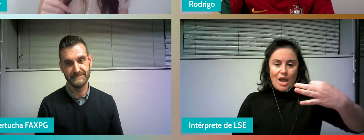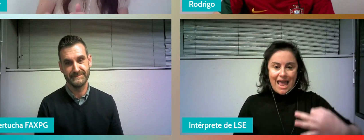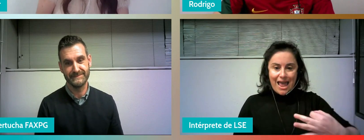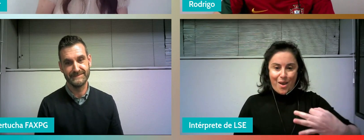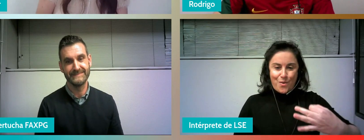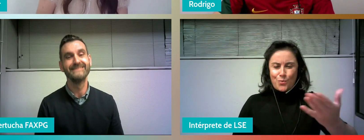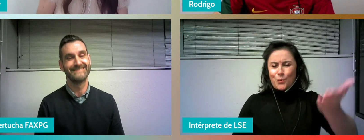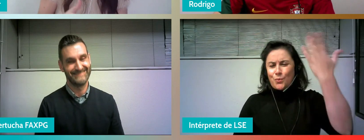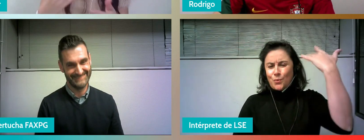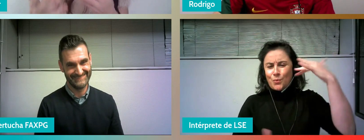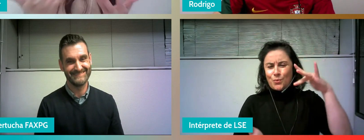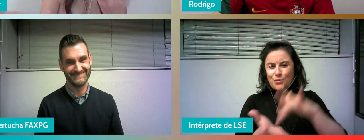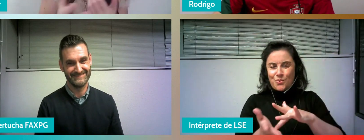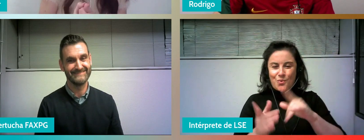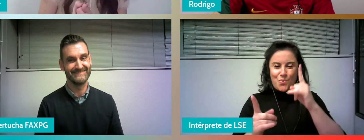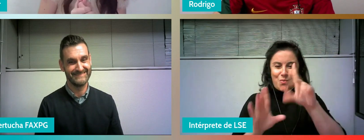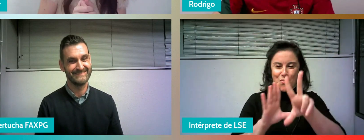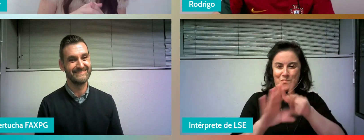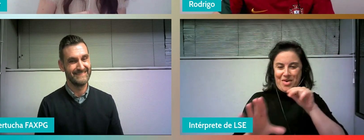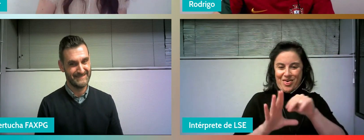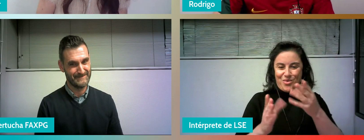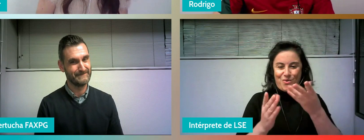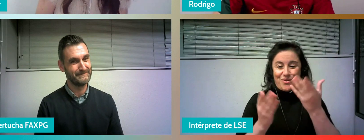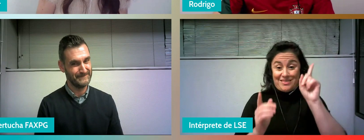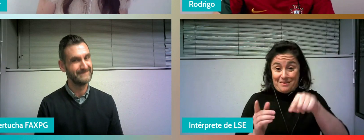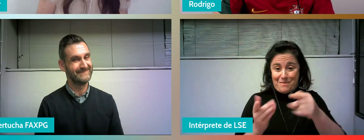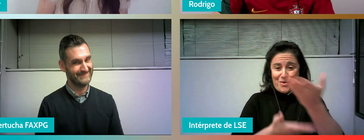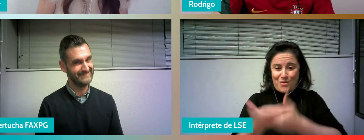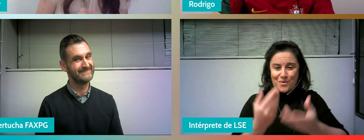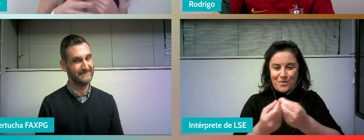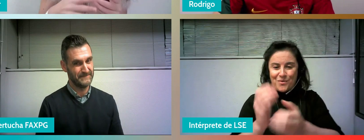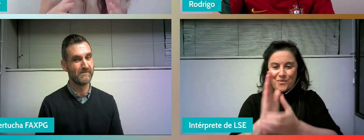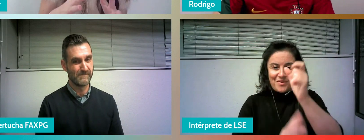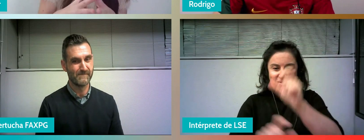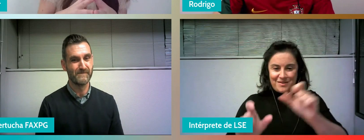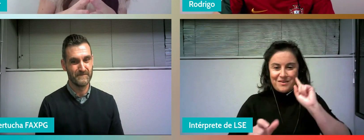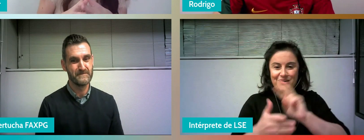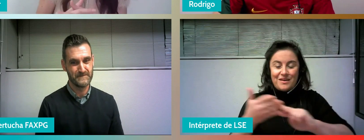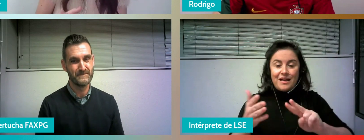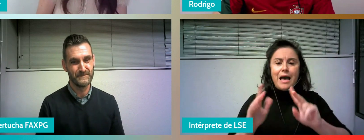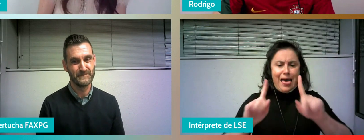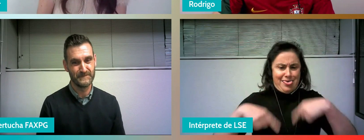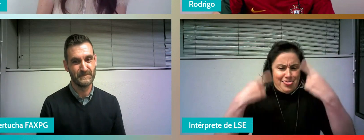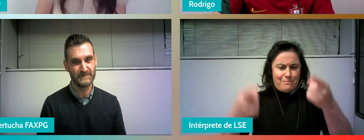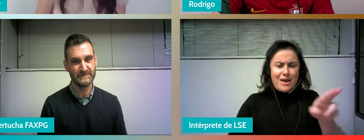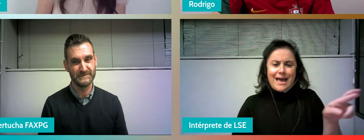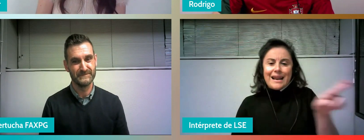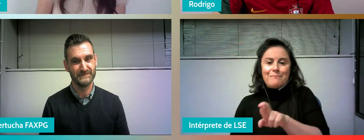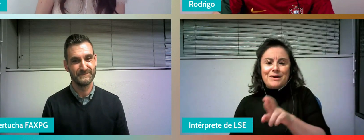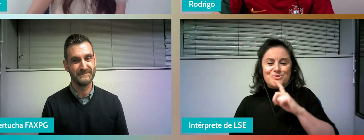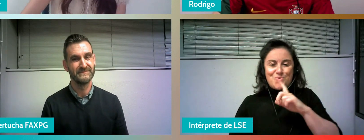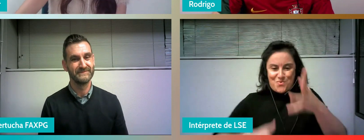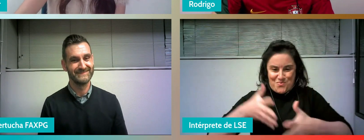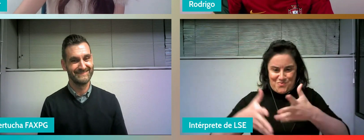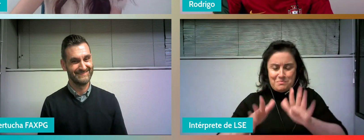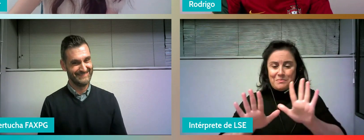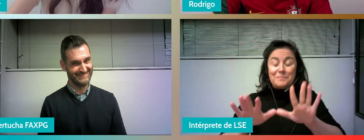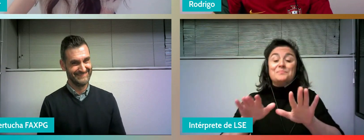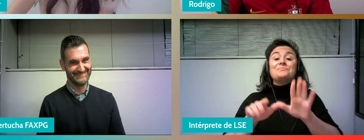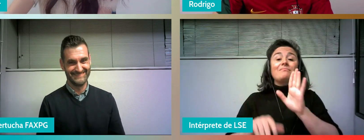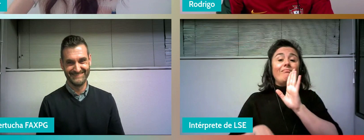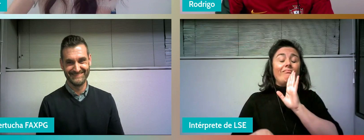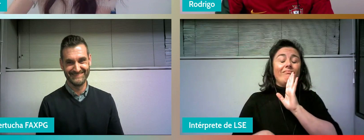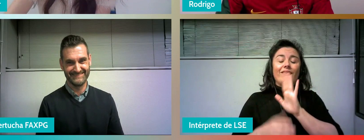un vídeo en colaboración, logo repasaremos como se di. Así que, pois, como a